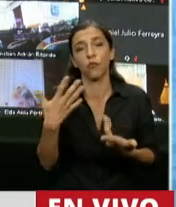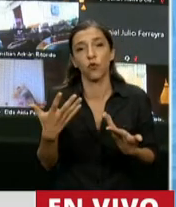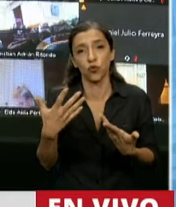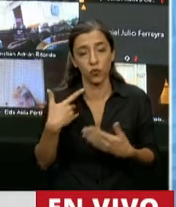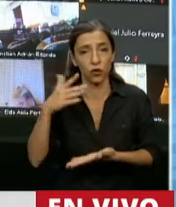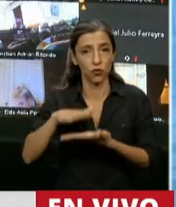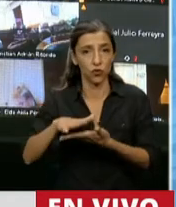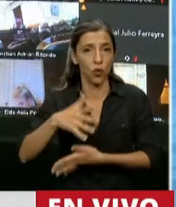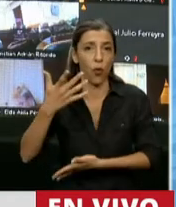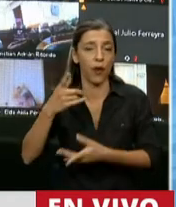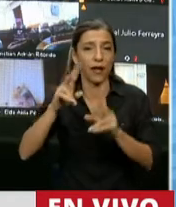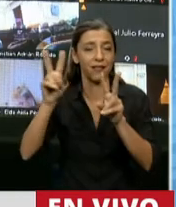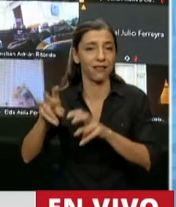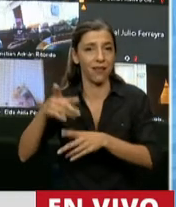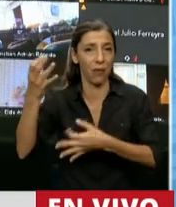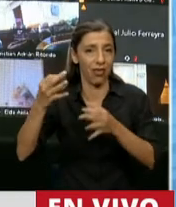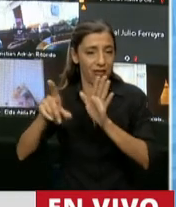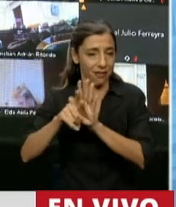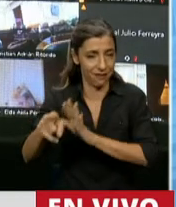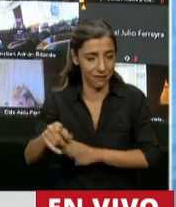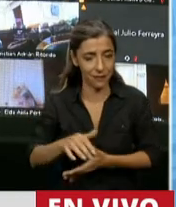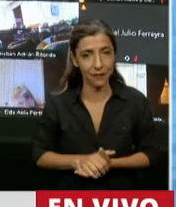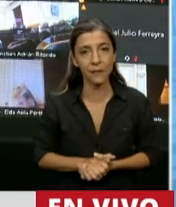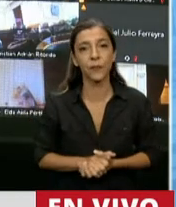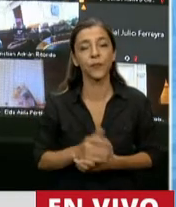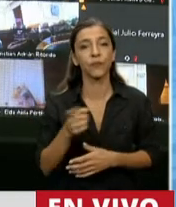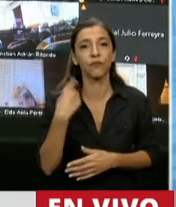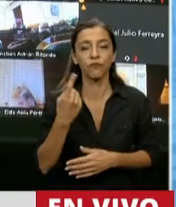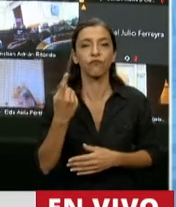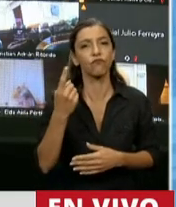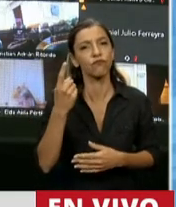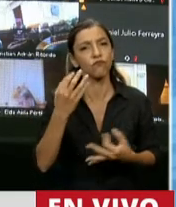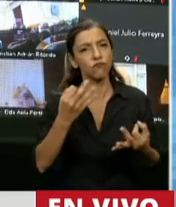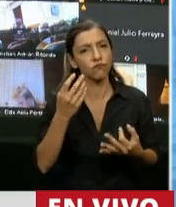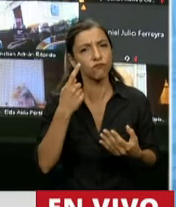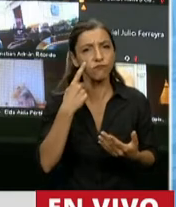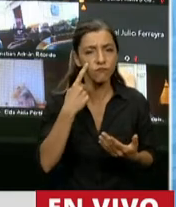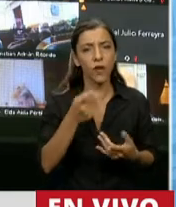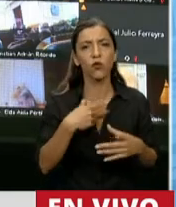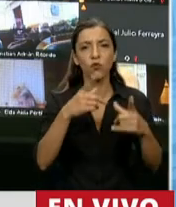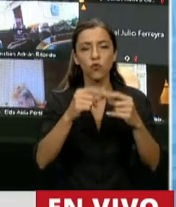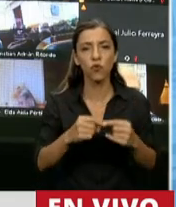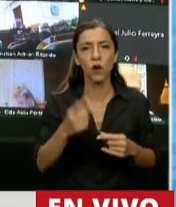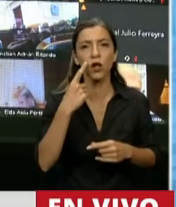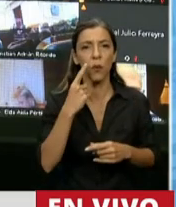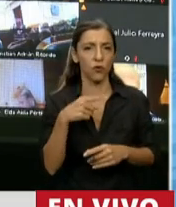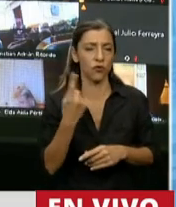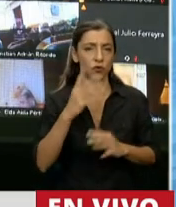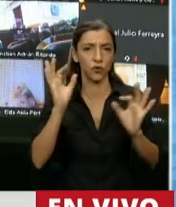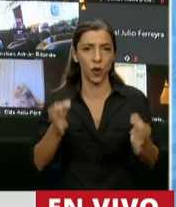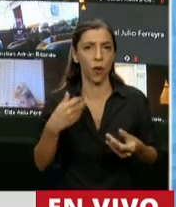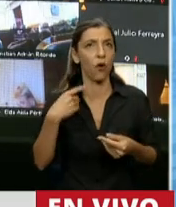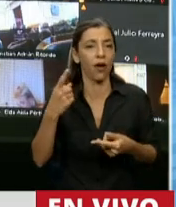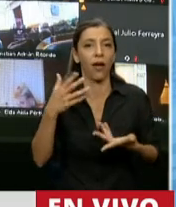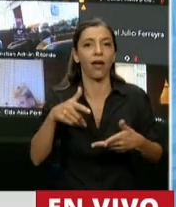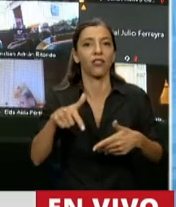jurídica cuando analizamos los números porque esto no es una cuestión conceptual abstracta sino que uno tiene que